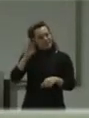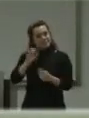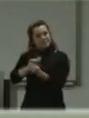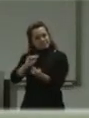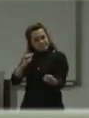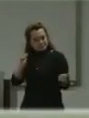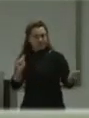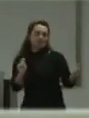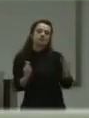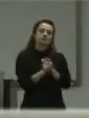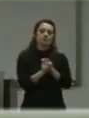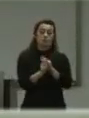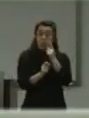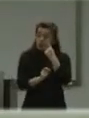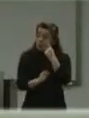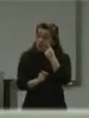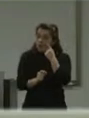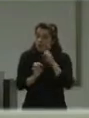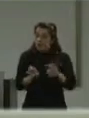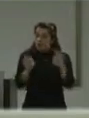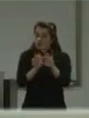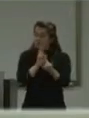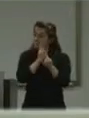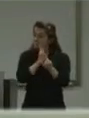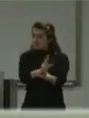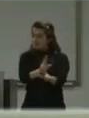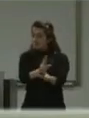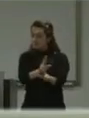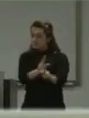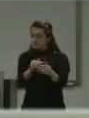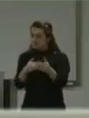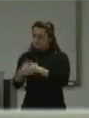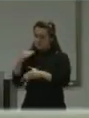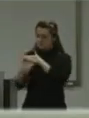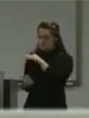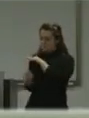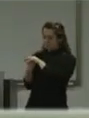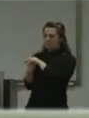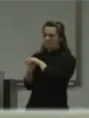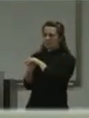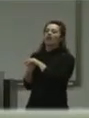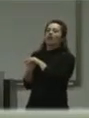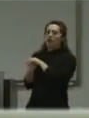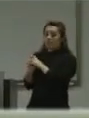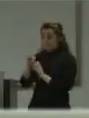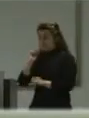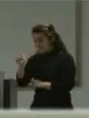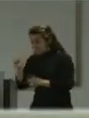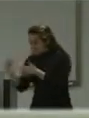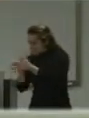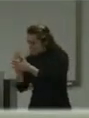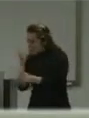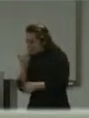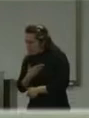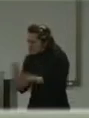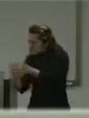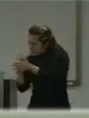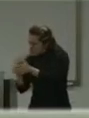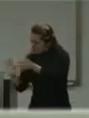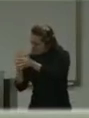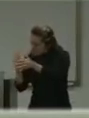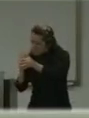pero sin desconocer de ninguna manera que todo esto partió de escuchar la voz de los padres y de